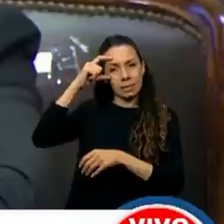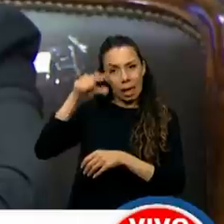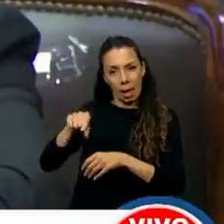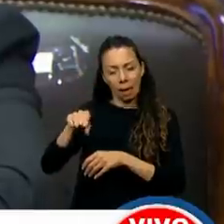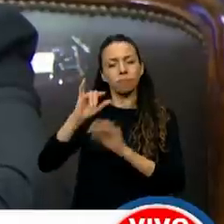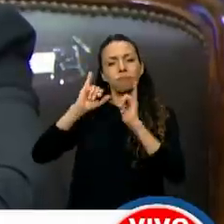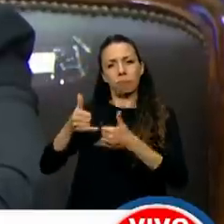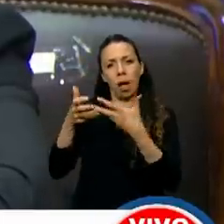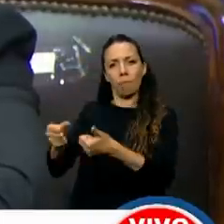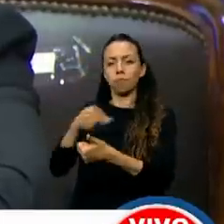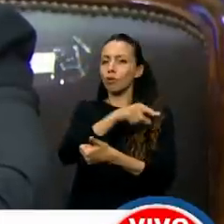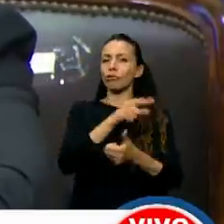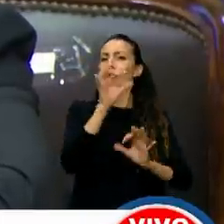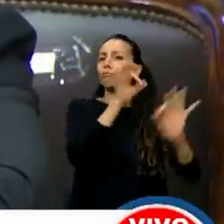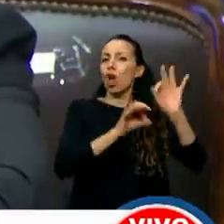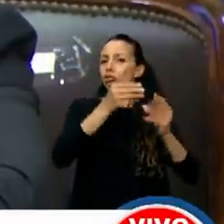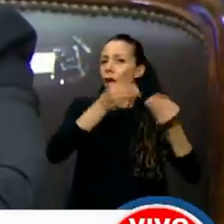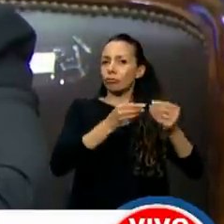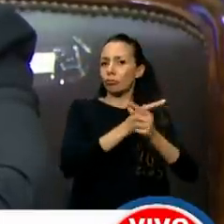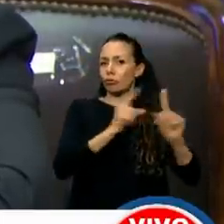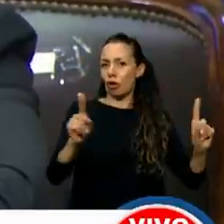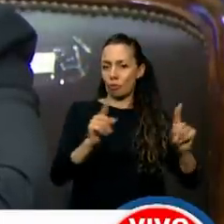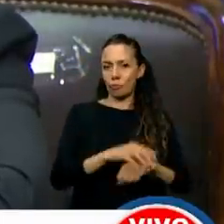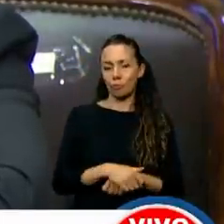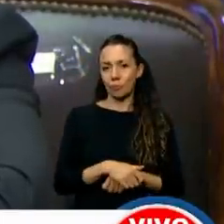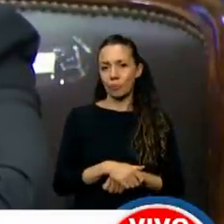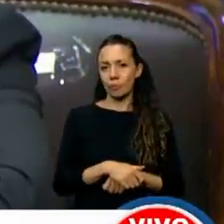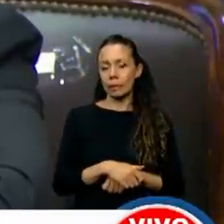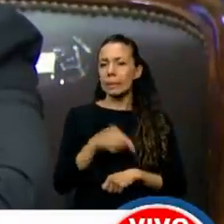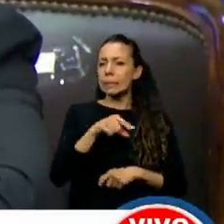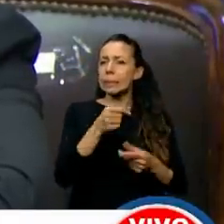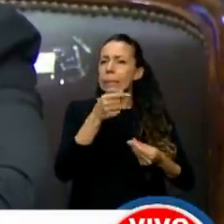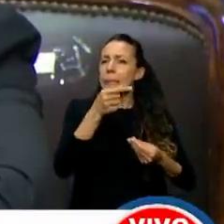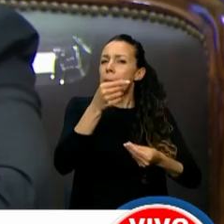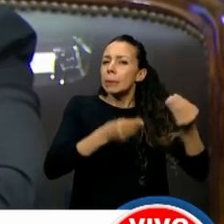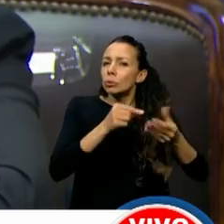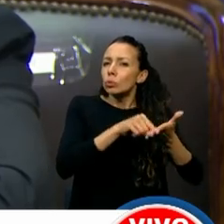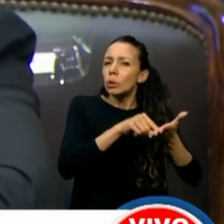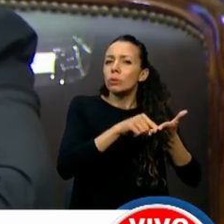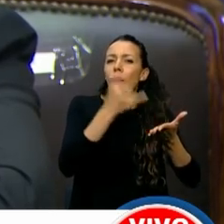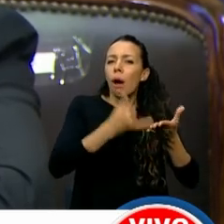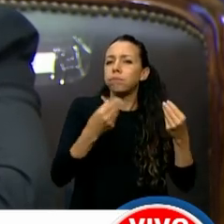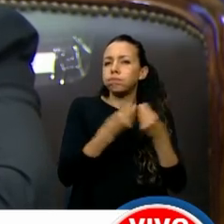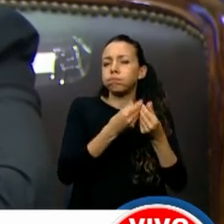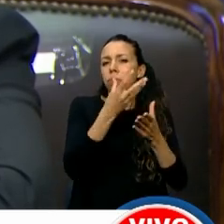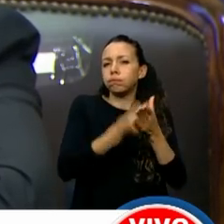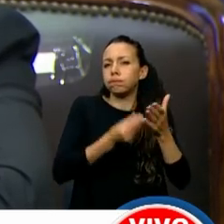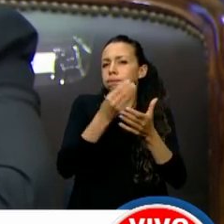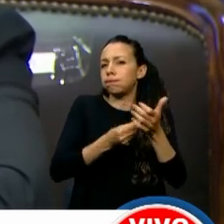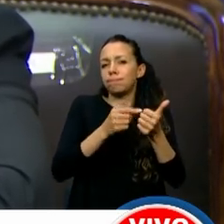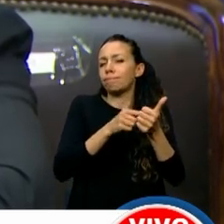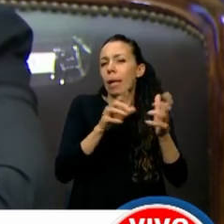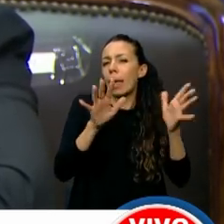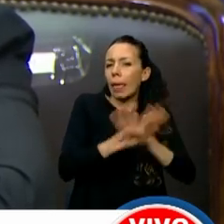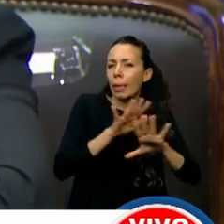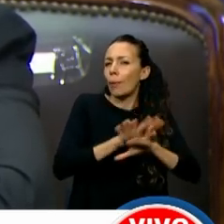presupuesto se dijo toda la noche adolece de un montón de fallas técnicas de variables